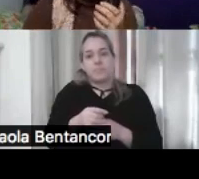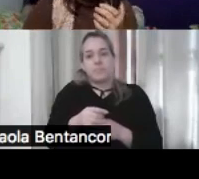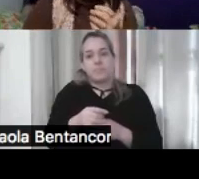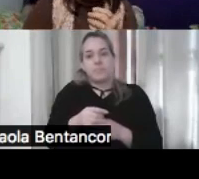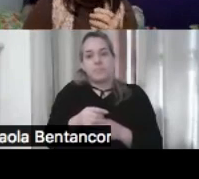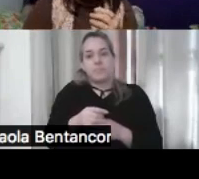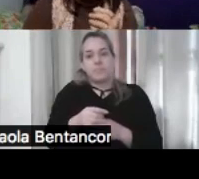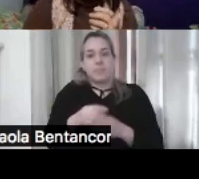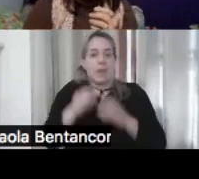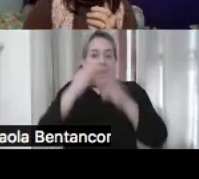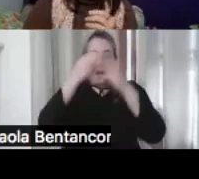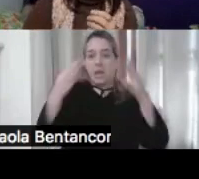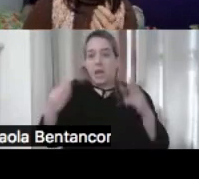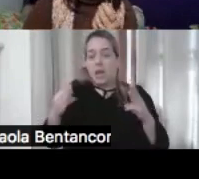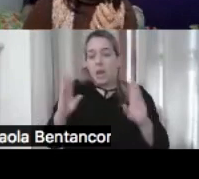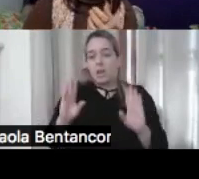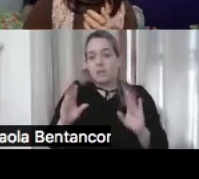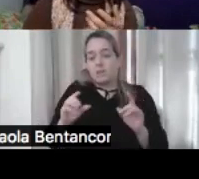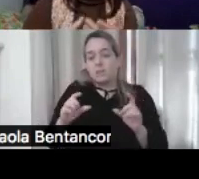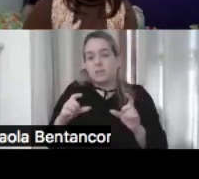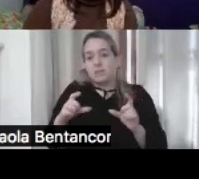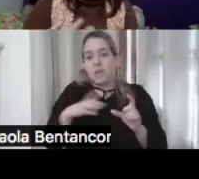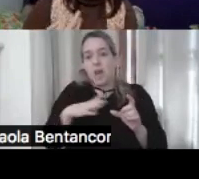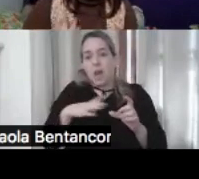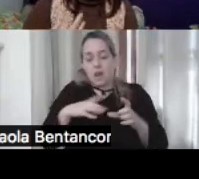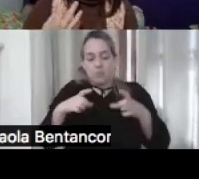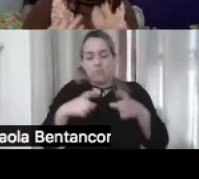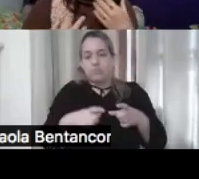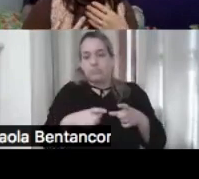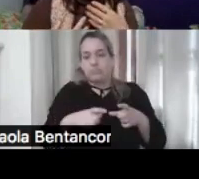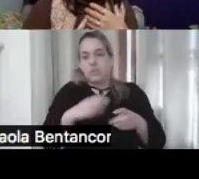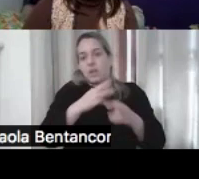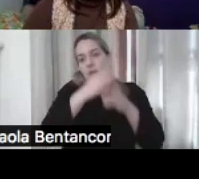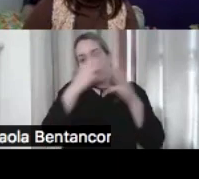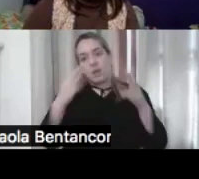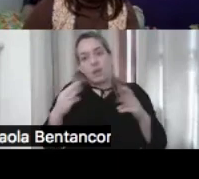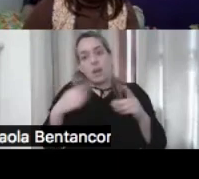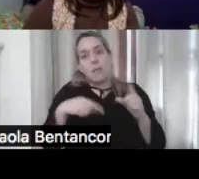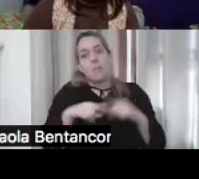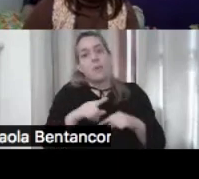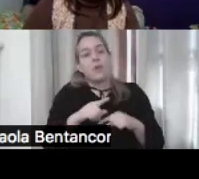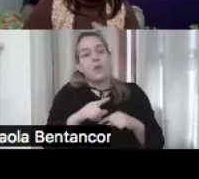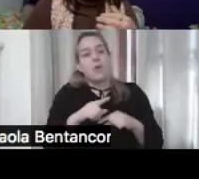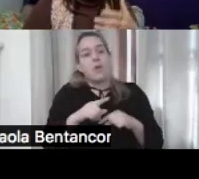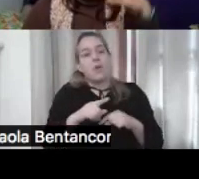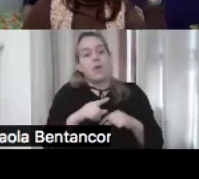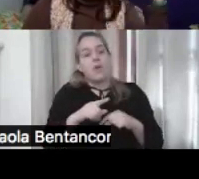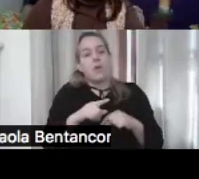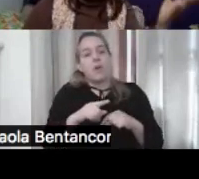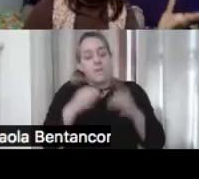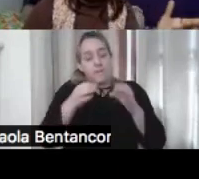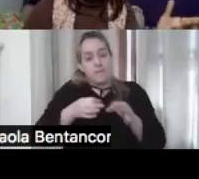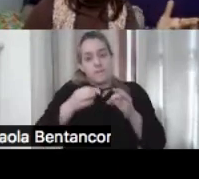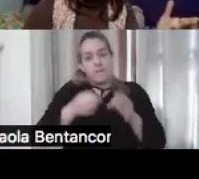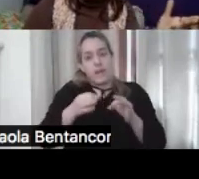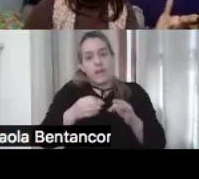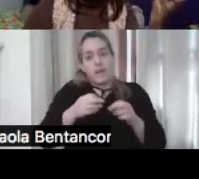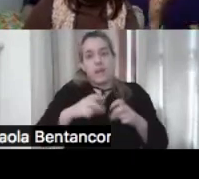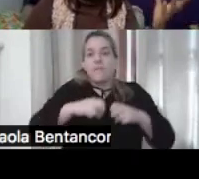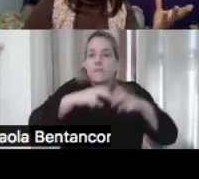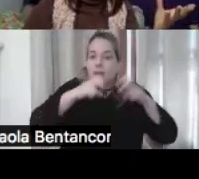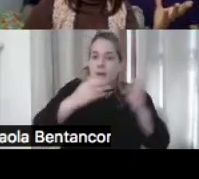generalizada. La realidad es que lo ideal o lo que hace distinta la intervención de terapia ocupacional es una